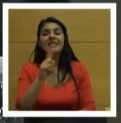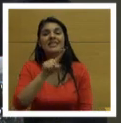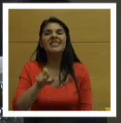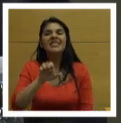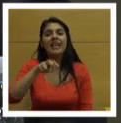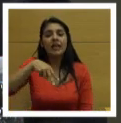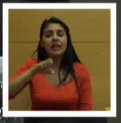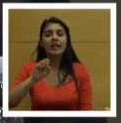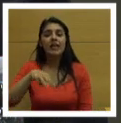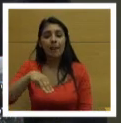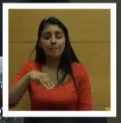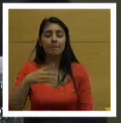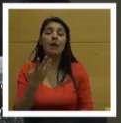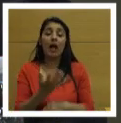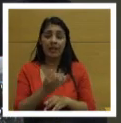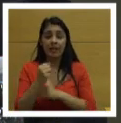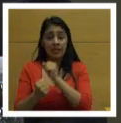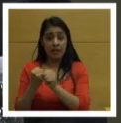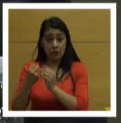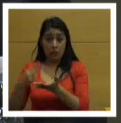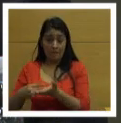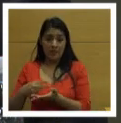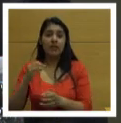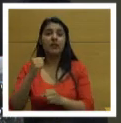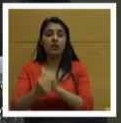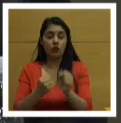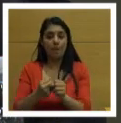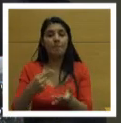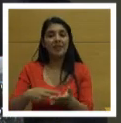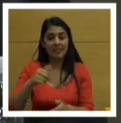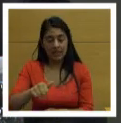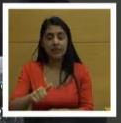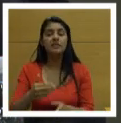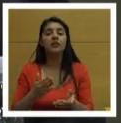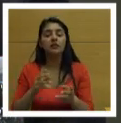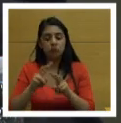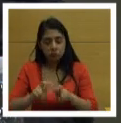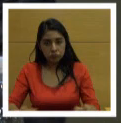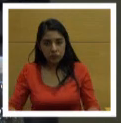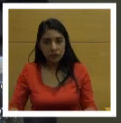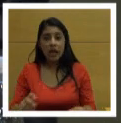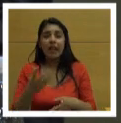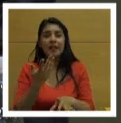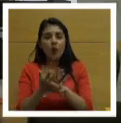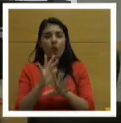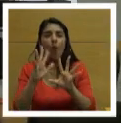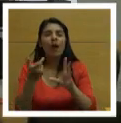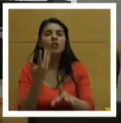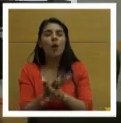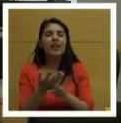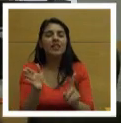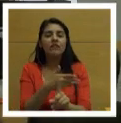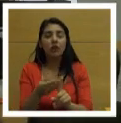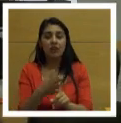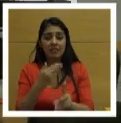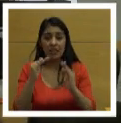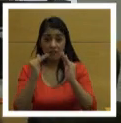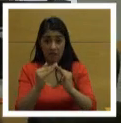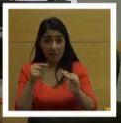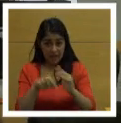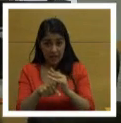años 2000 a 2006, sobre detección y análisis de la prevalencia de la violencia intrafamiliar con